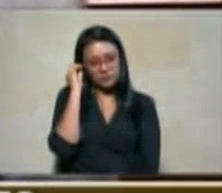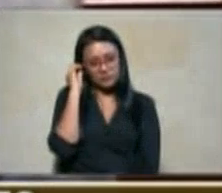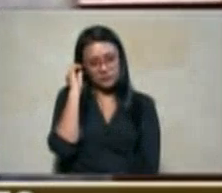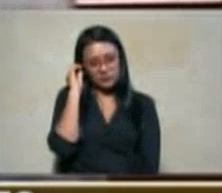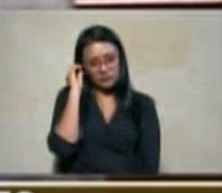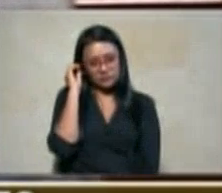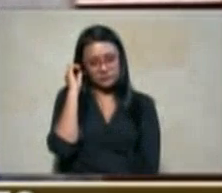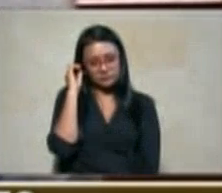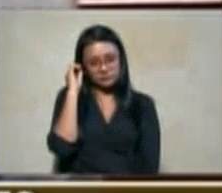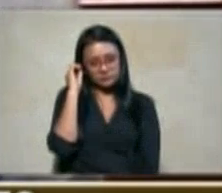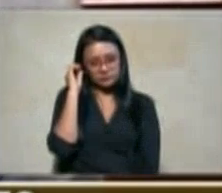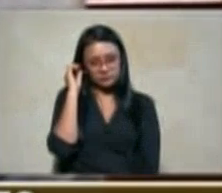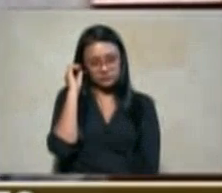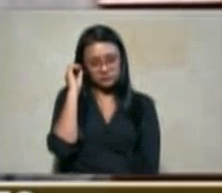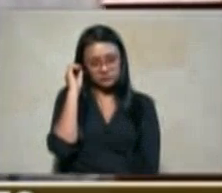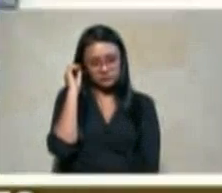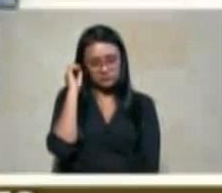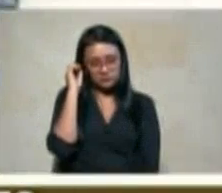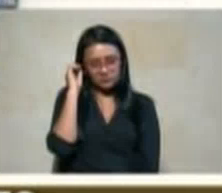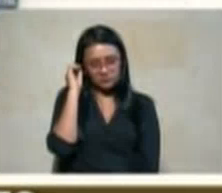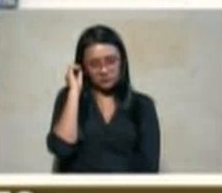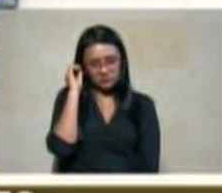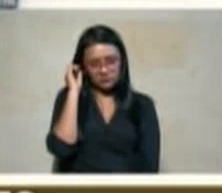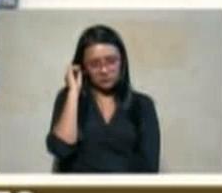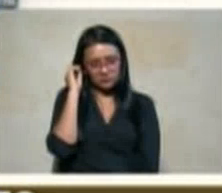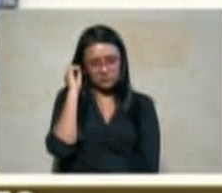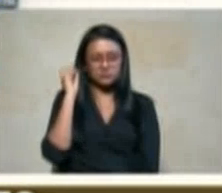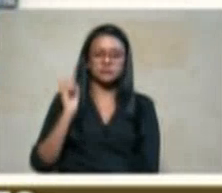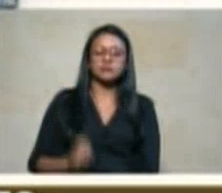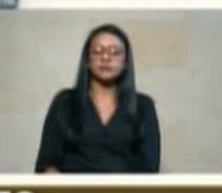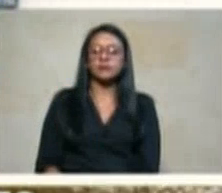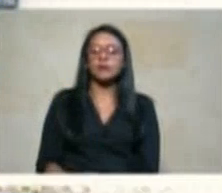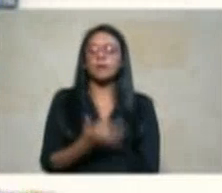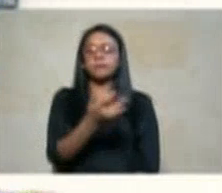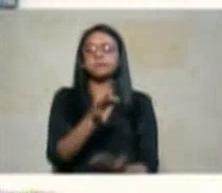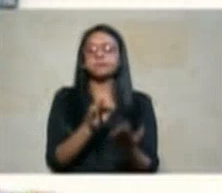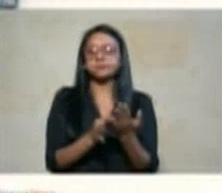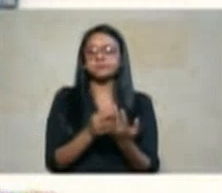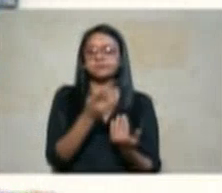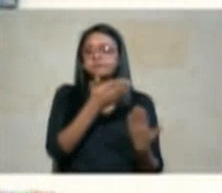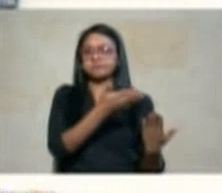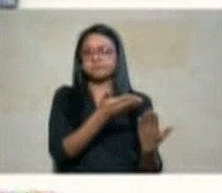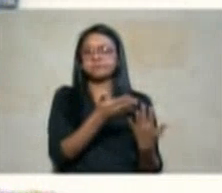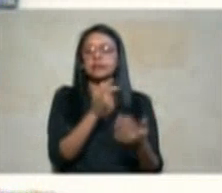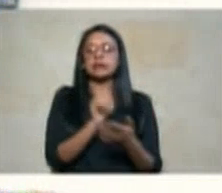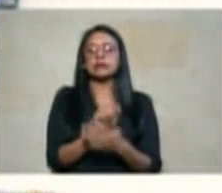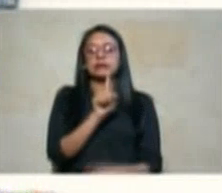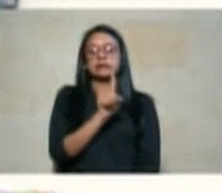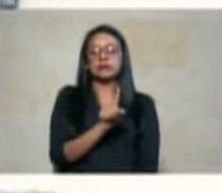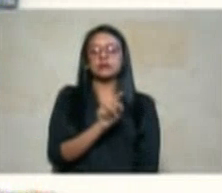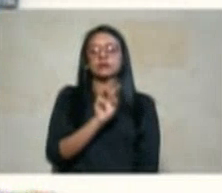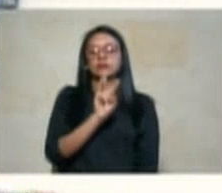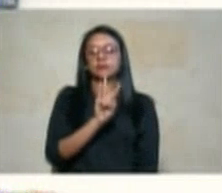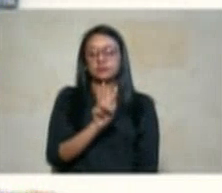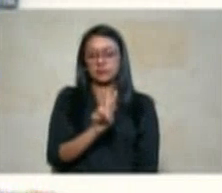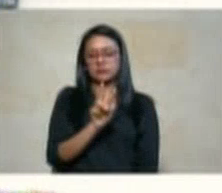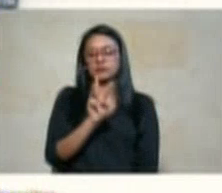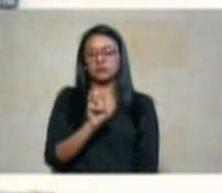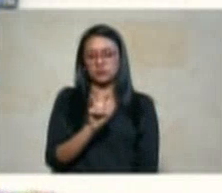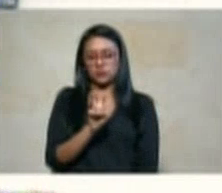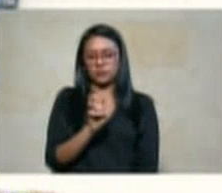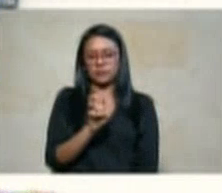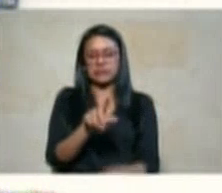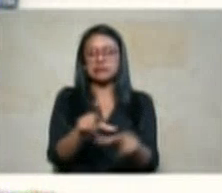Este es el caso de Córdoba, también, para que ustedes miren la intervención allá. 128 mil